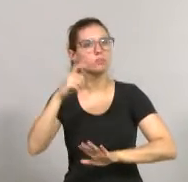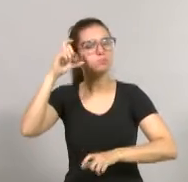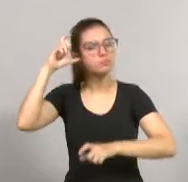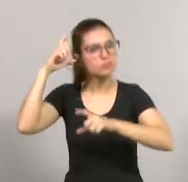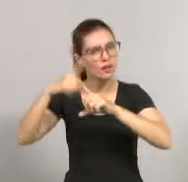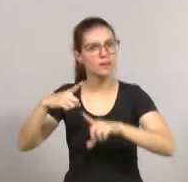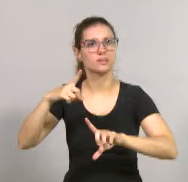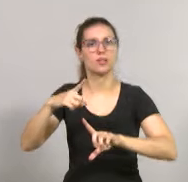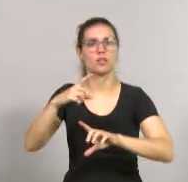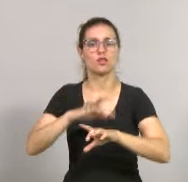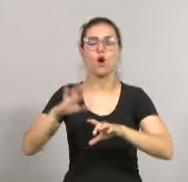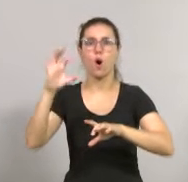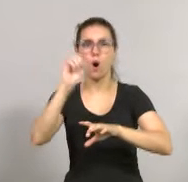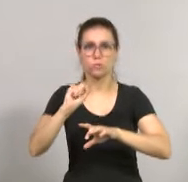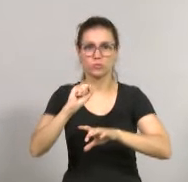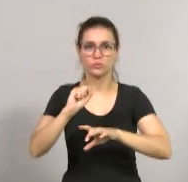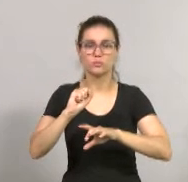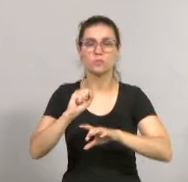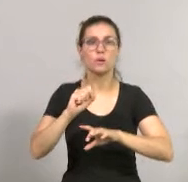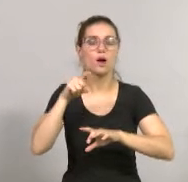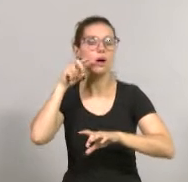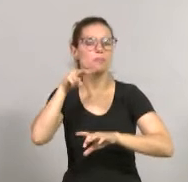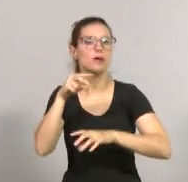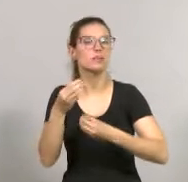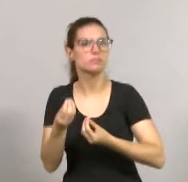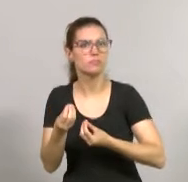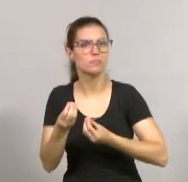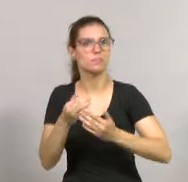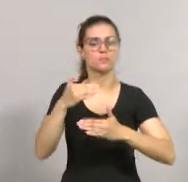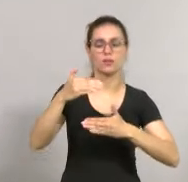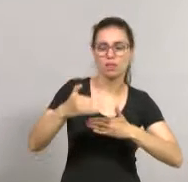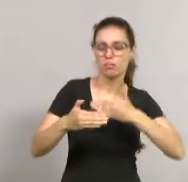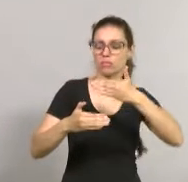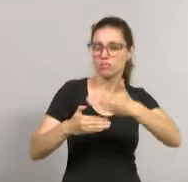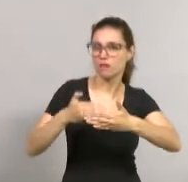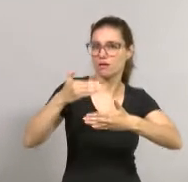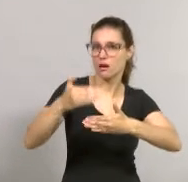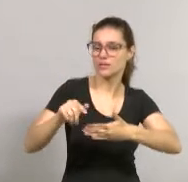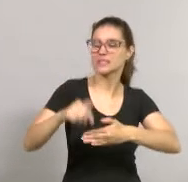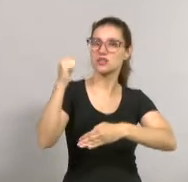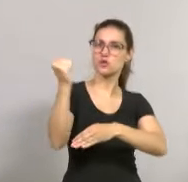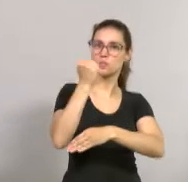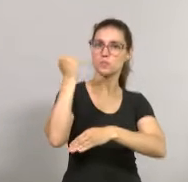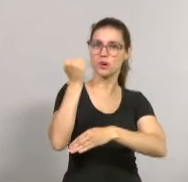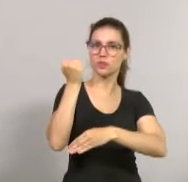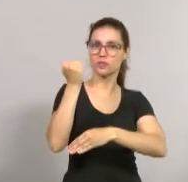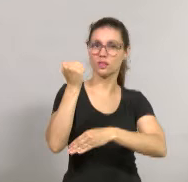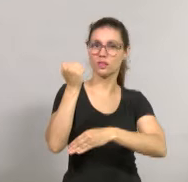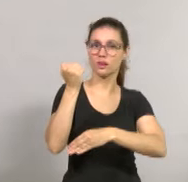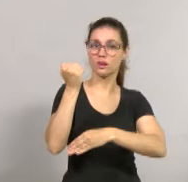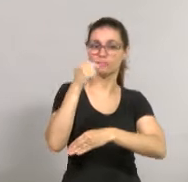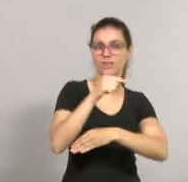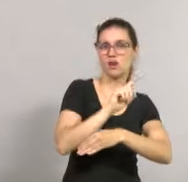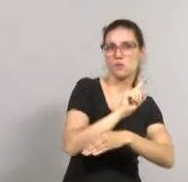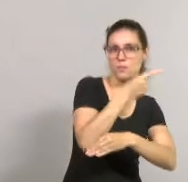excelente oportunidad de poder ver el avance importante que se hizo respecto del primer trabajo en